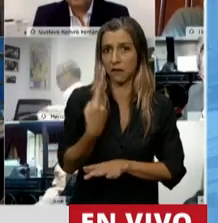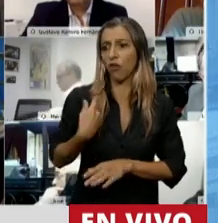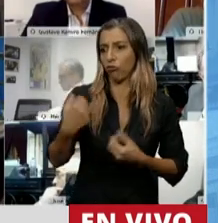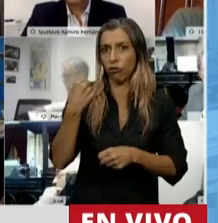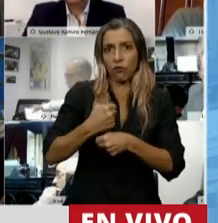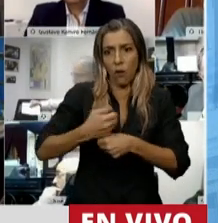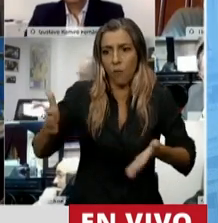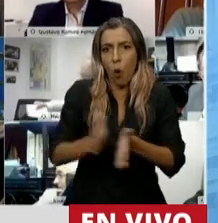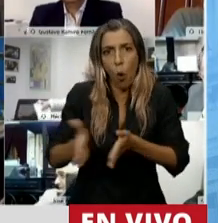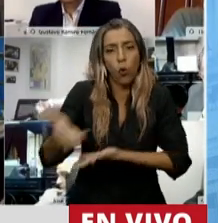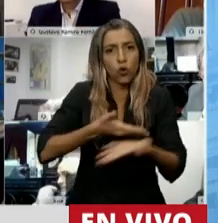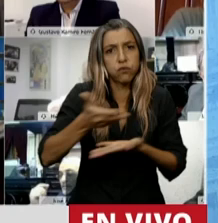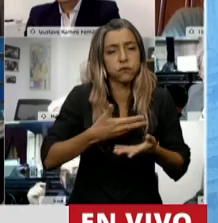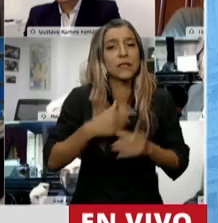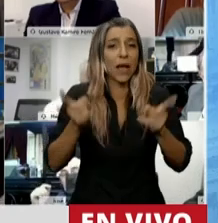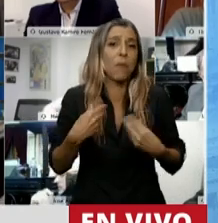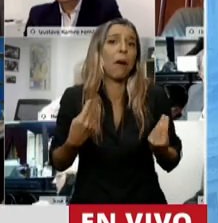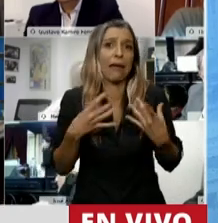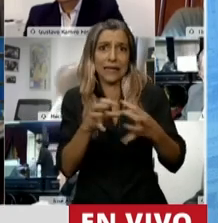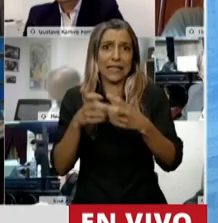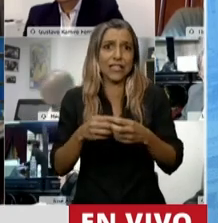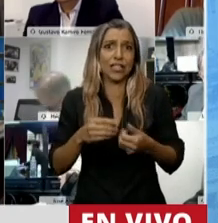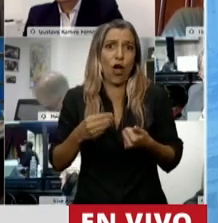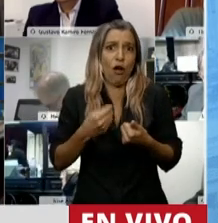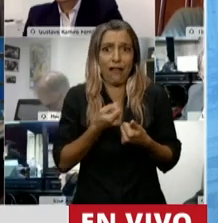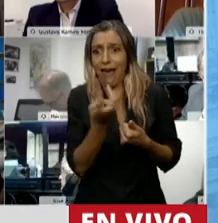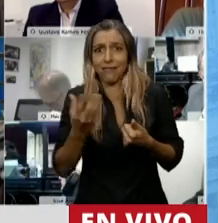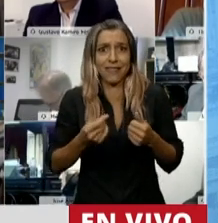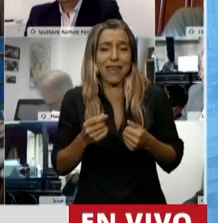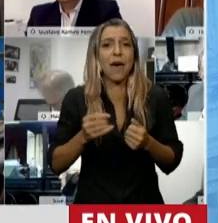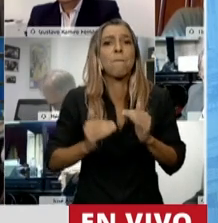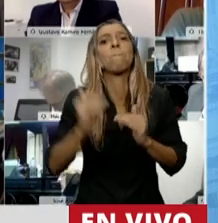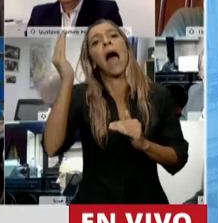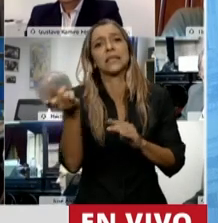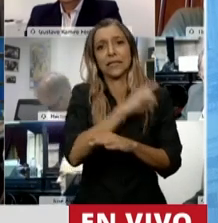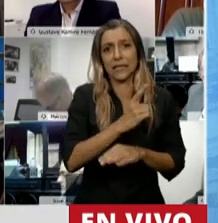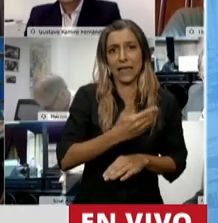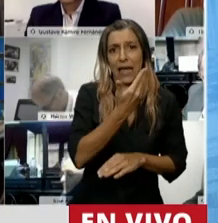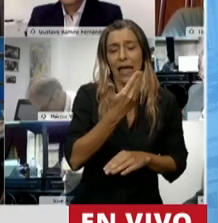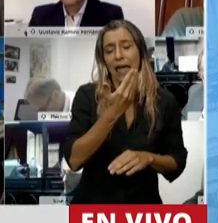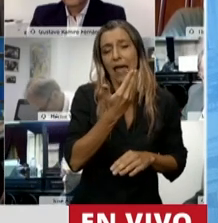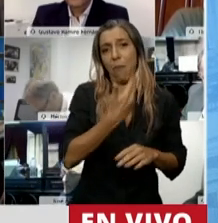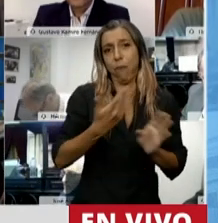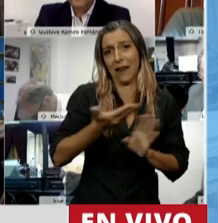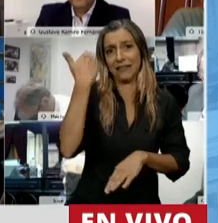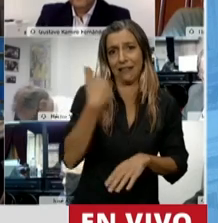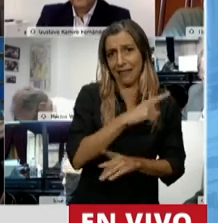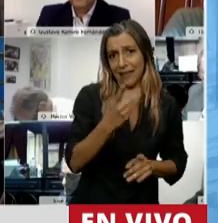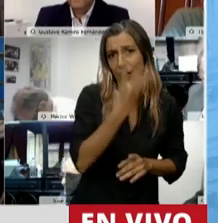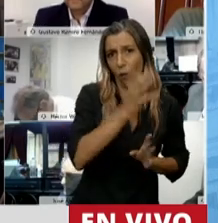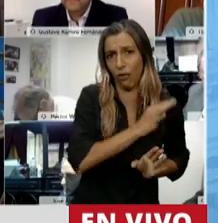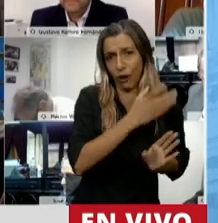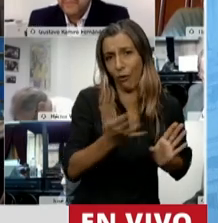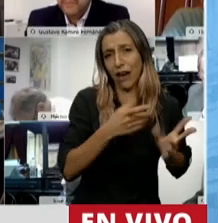que en el último año de macrismo, pero nosotros en pandemia, lo cierto es que trabajamos entre todos y todas